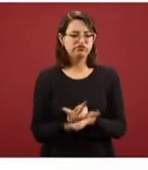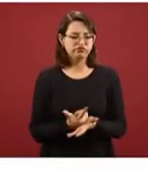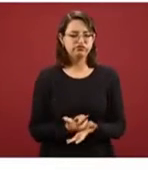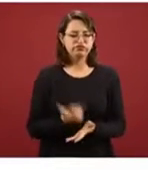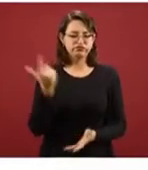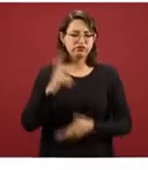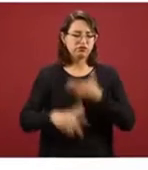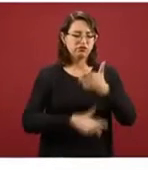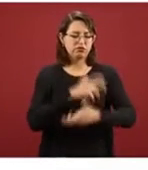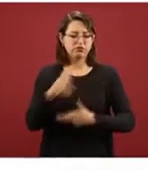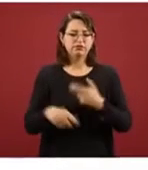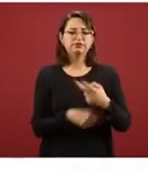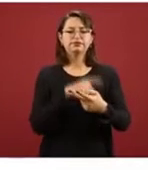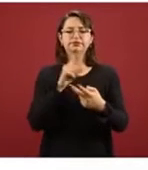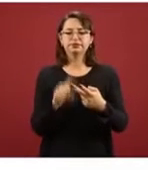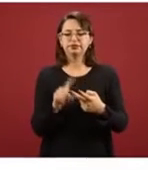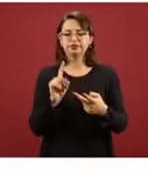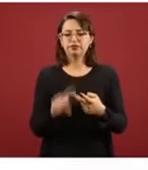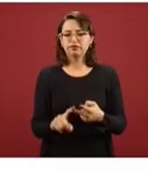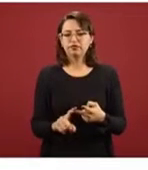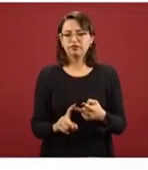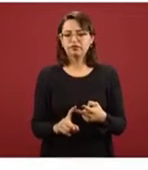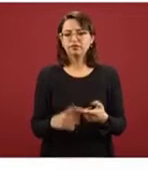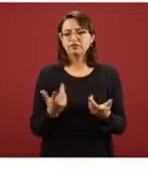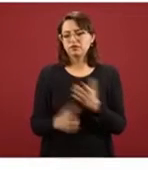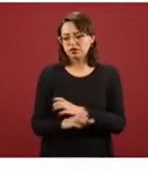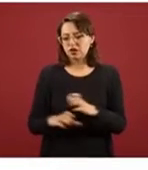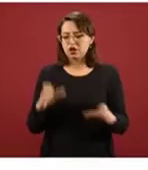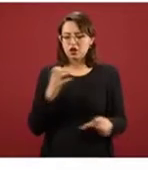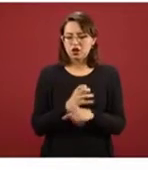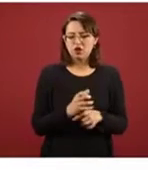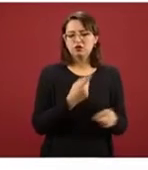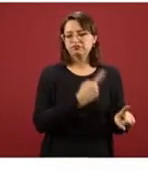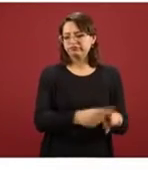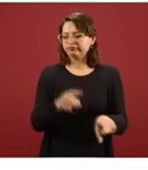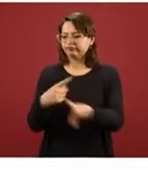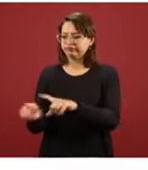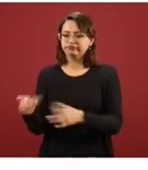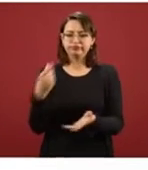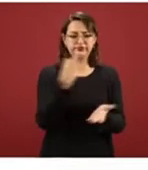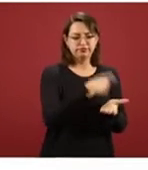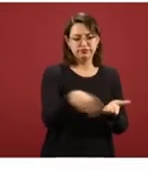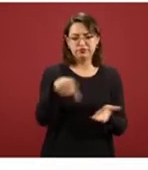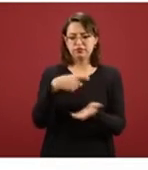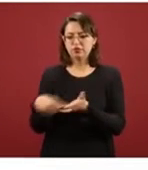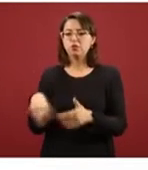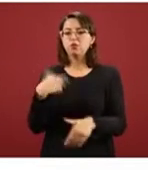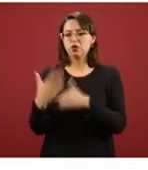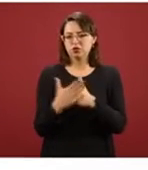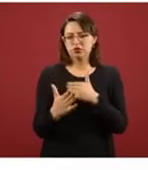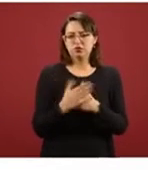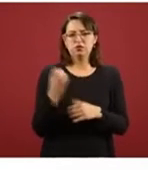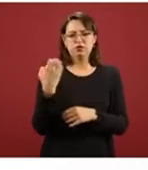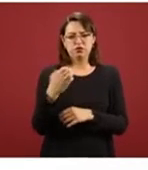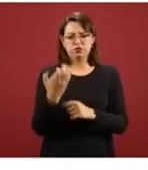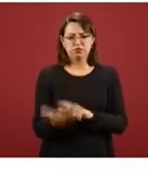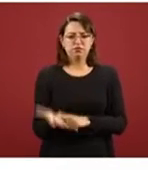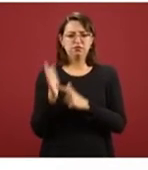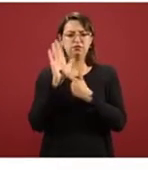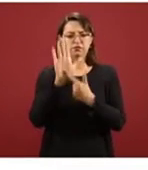de desastre. Número dos, en la adquisición de los insumos para la atención, ya les presentaremos en enero el resultado,